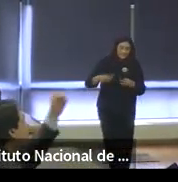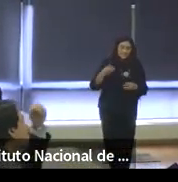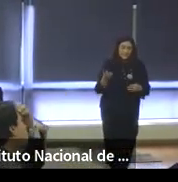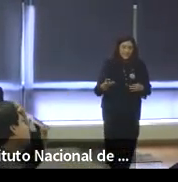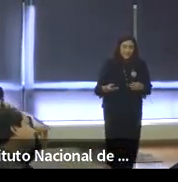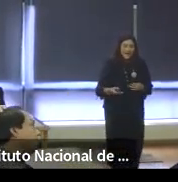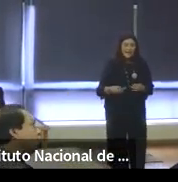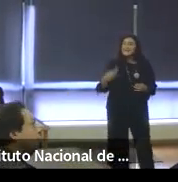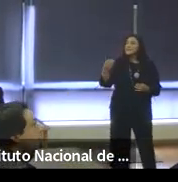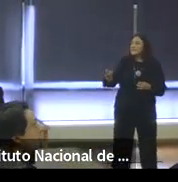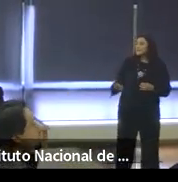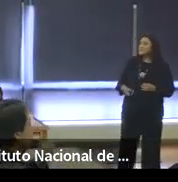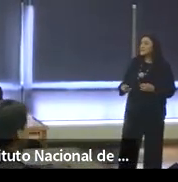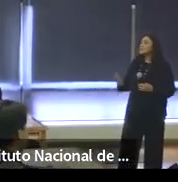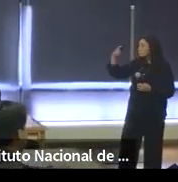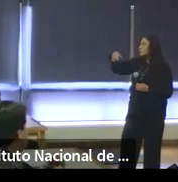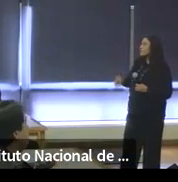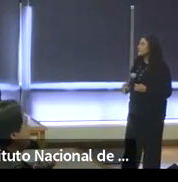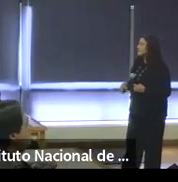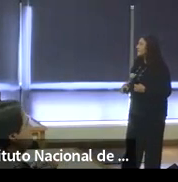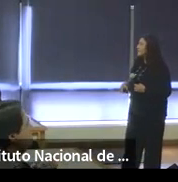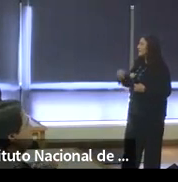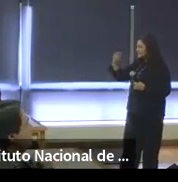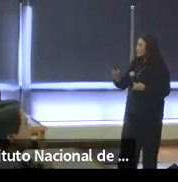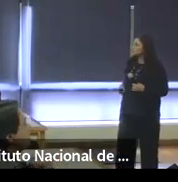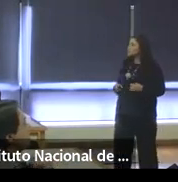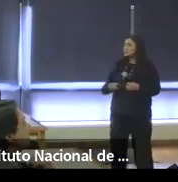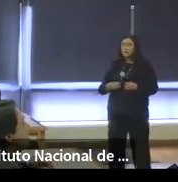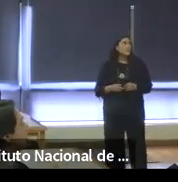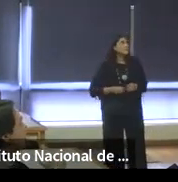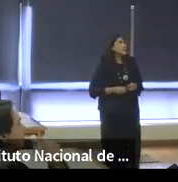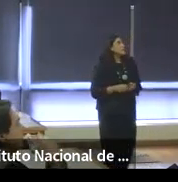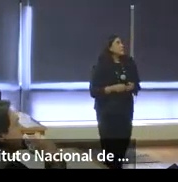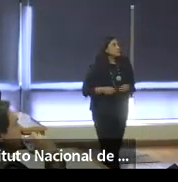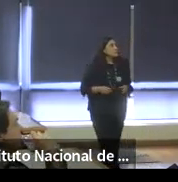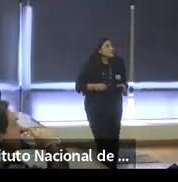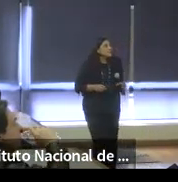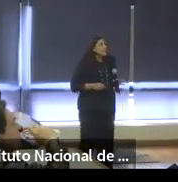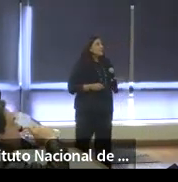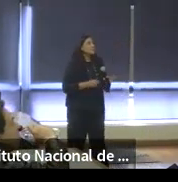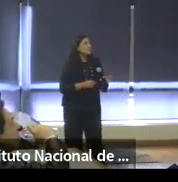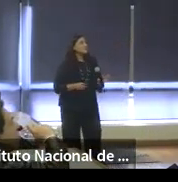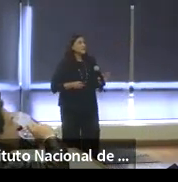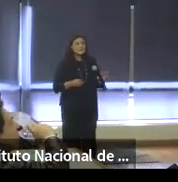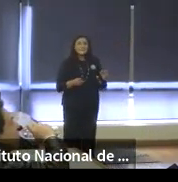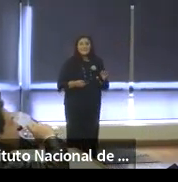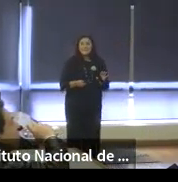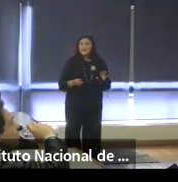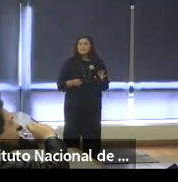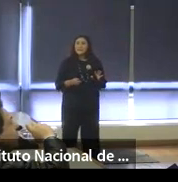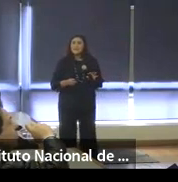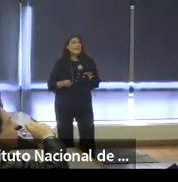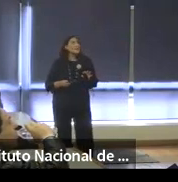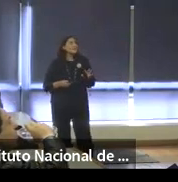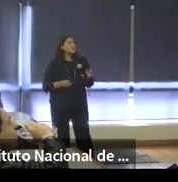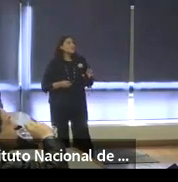remitir a alguien más de tu confianza para que lo solucione y esto tiene que ver pues con las características